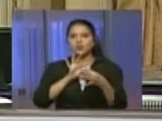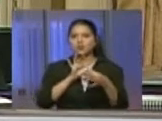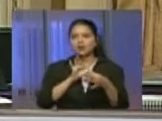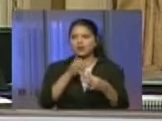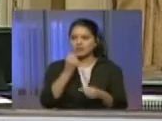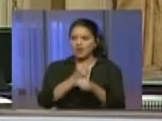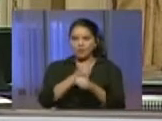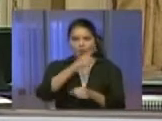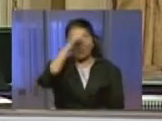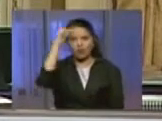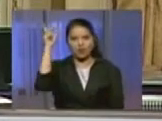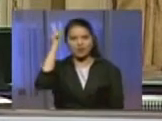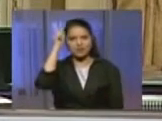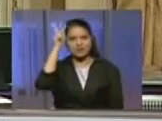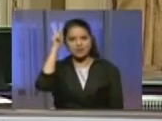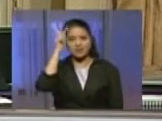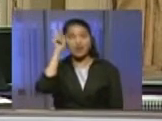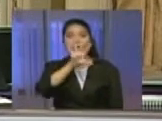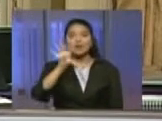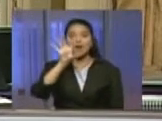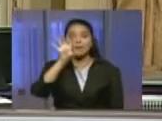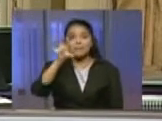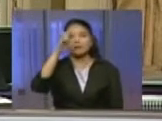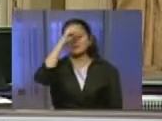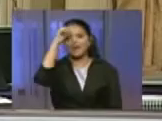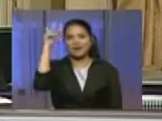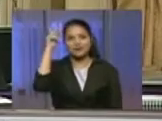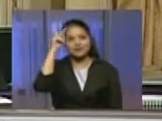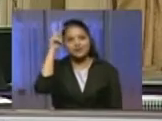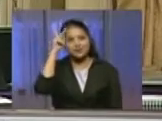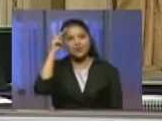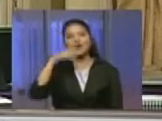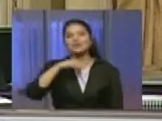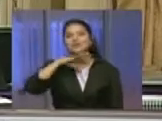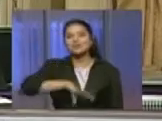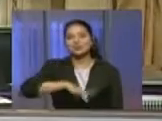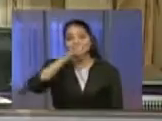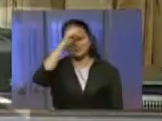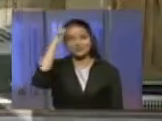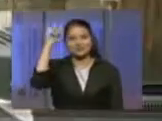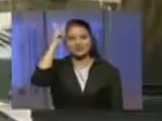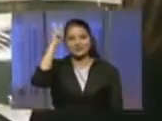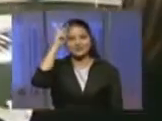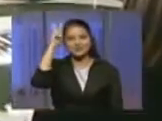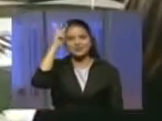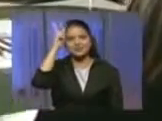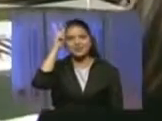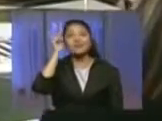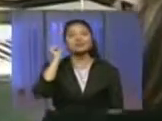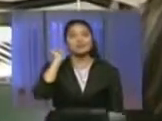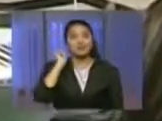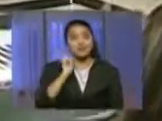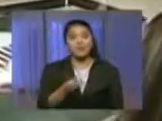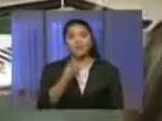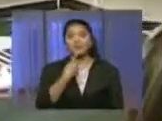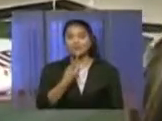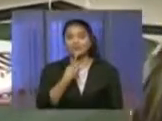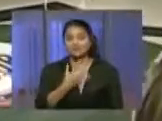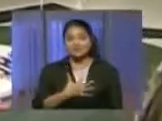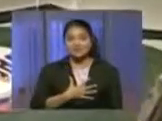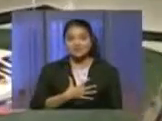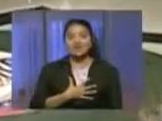india con la patria india con la historia India Bueno también tenemos que decir que nos vamos de